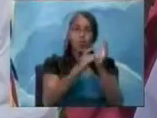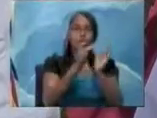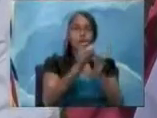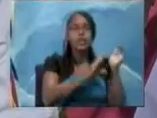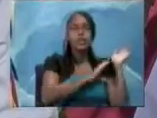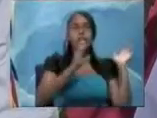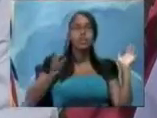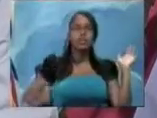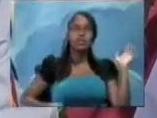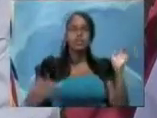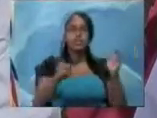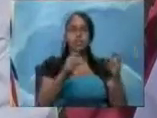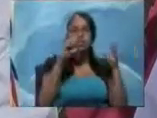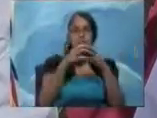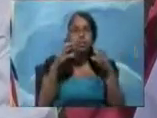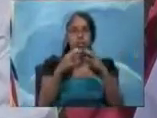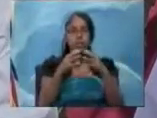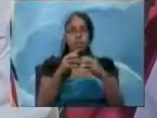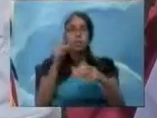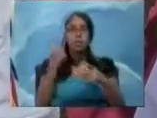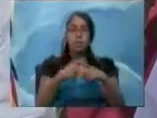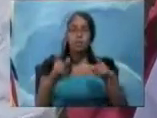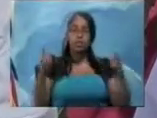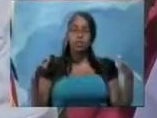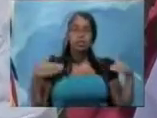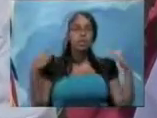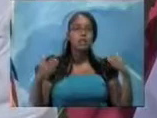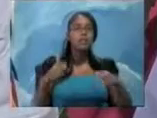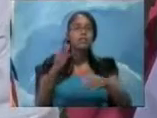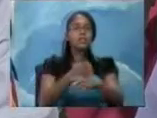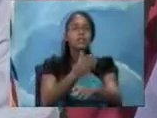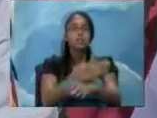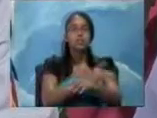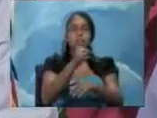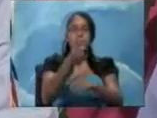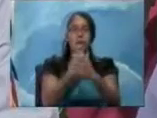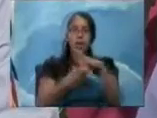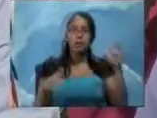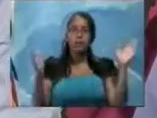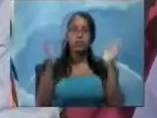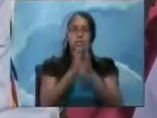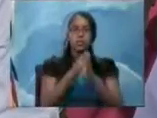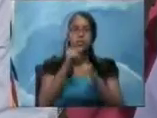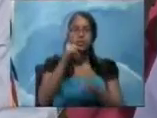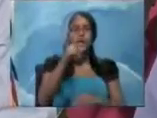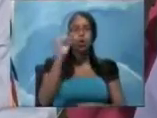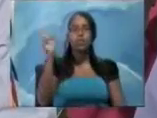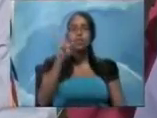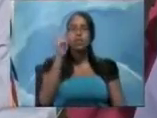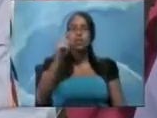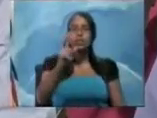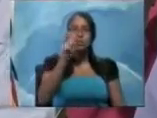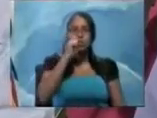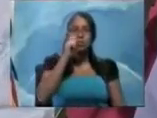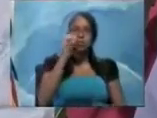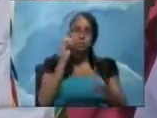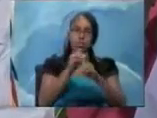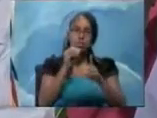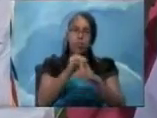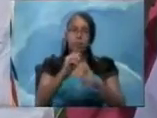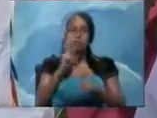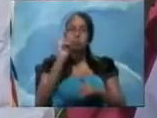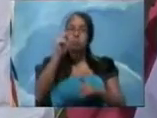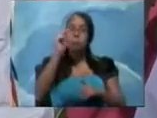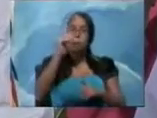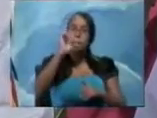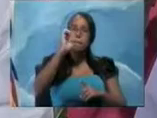se doblaron Bueno pero se doblaron ante la presencia del espíritu santo utilizando un hombre llamado Pedro Cuando